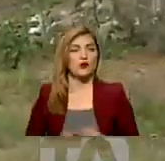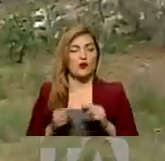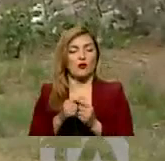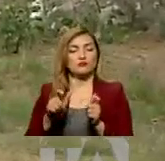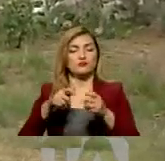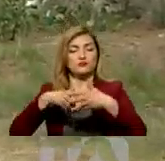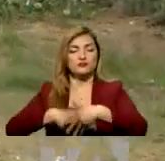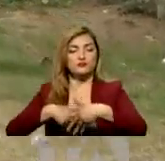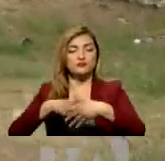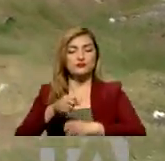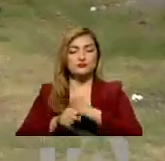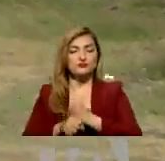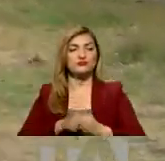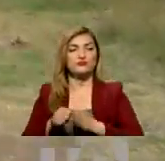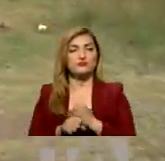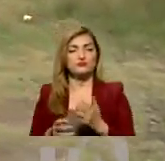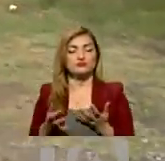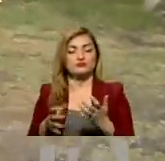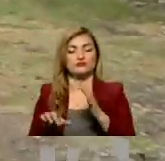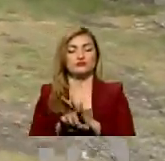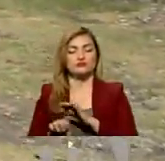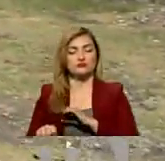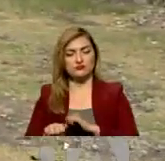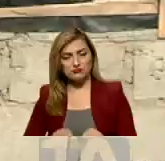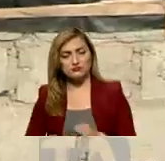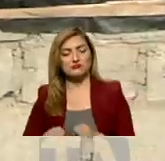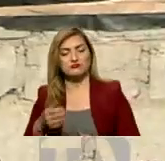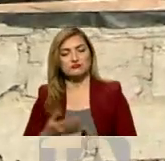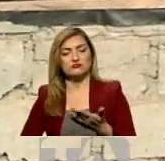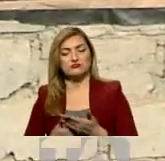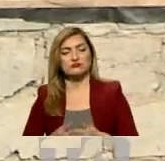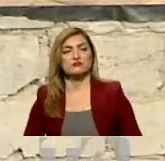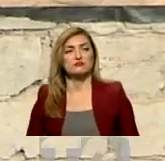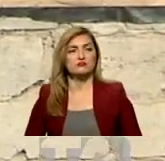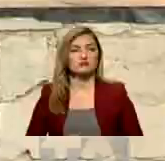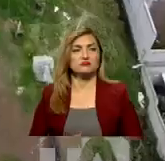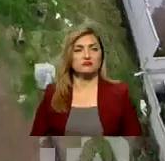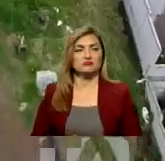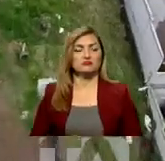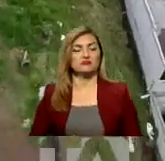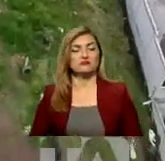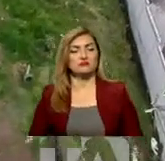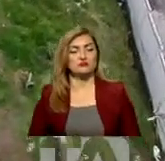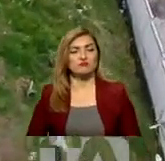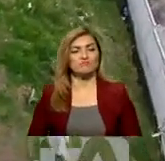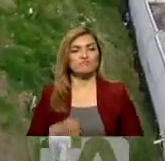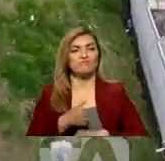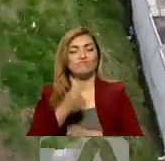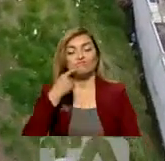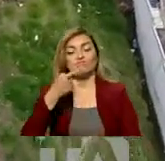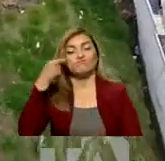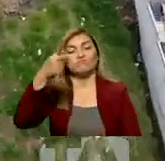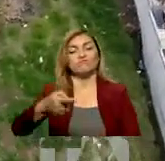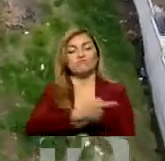este lugar que durante años intenta regularizar los lotes con documentos legales. Las autoridades indicaron que en